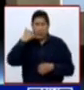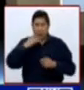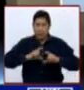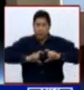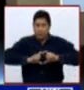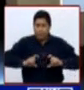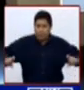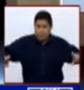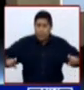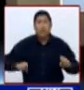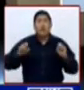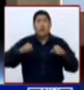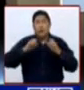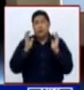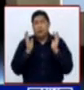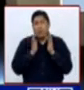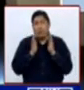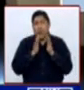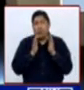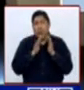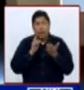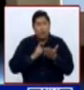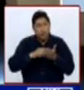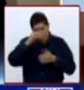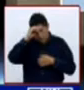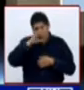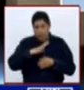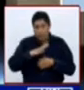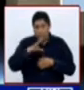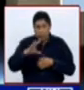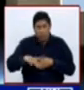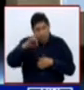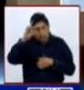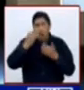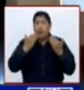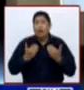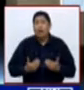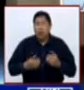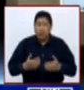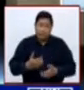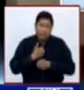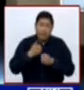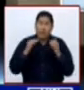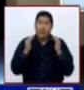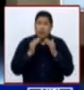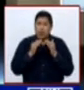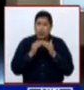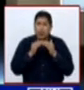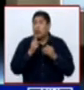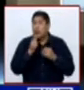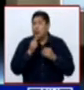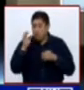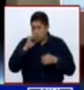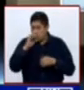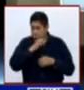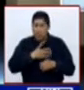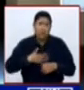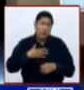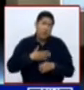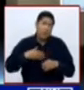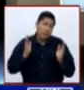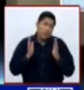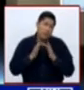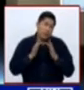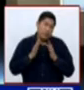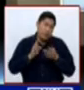a pie de pantalla para que puedan comunicarse. Este señor ha logrado encontrarla y ahora tenerla en casa, así que quienes están buscando, por favor,